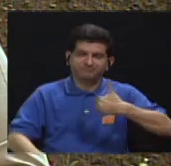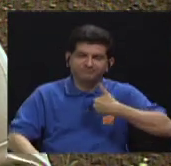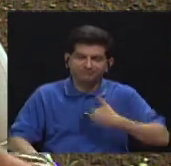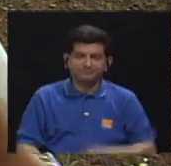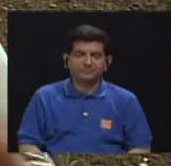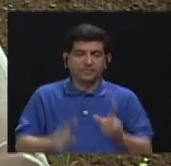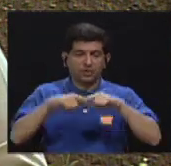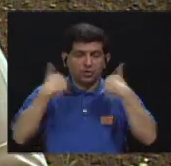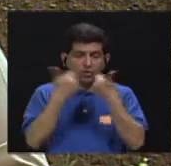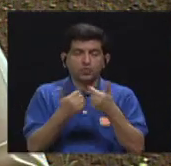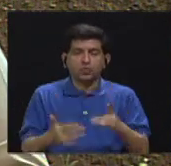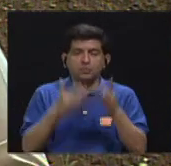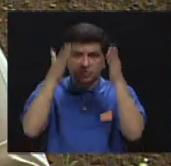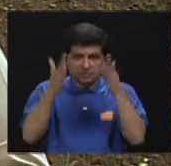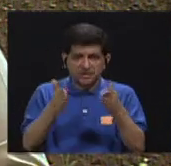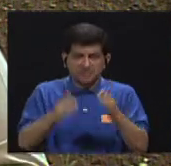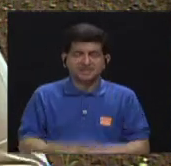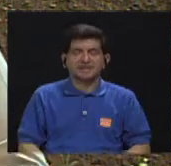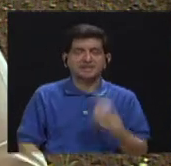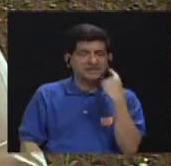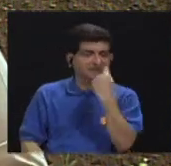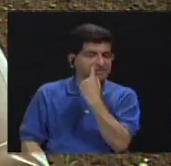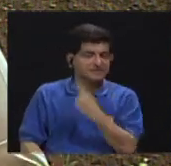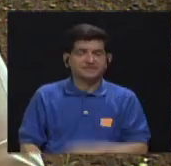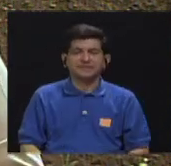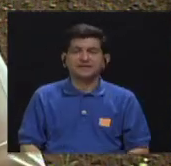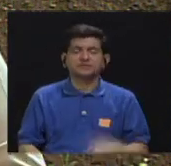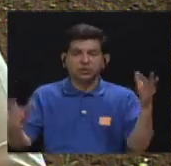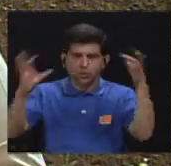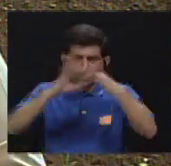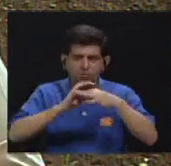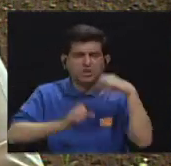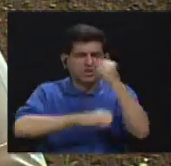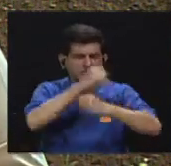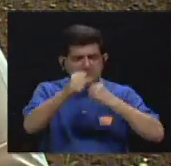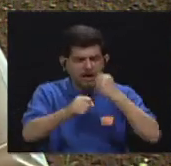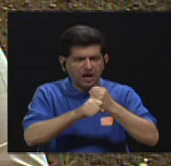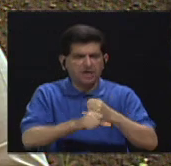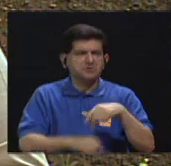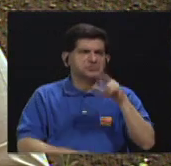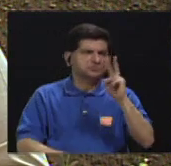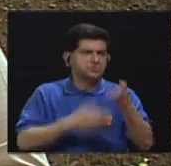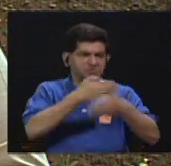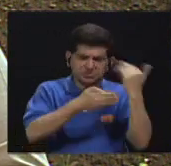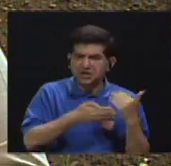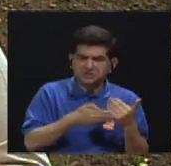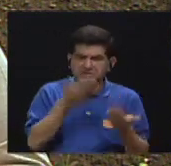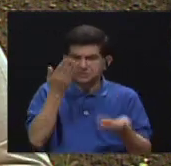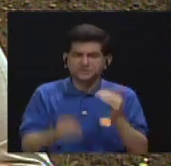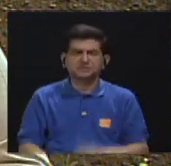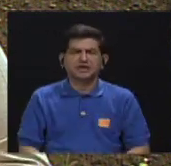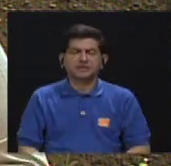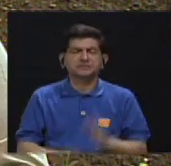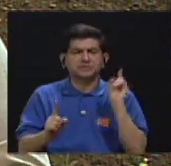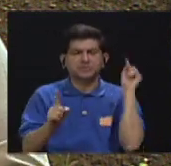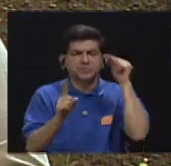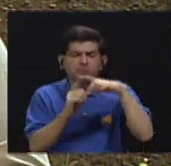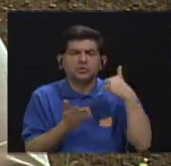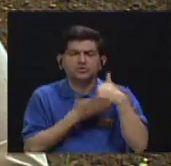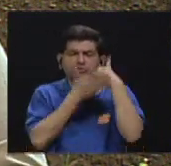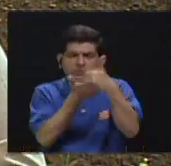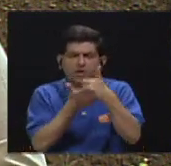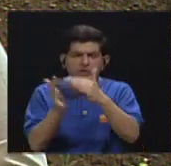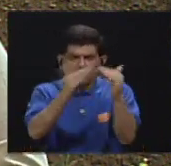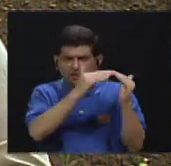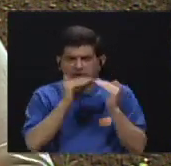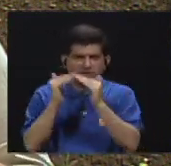Entonces, un grupo de cardiólogos y de personas en la parte de odontología se unieron hace un par de años, con el fin de ayudar un